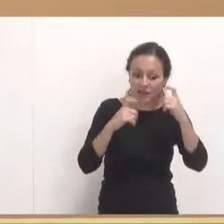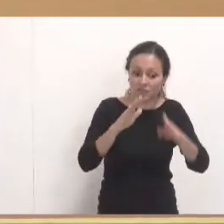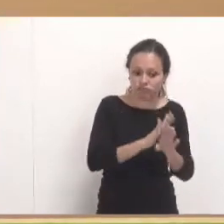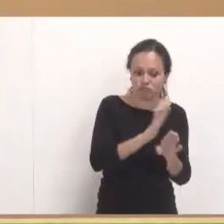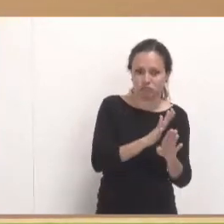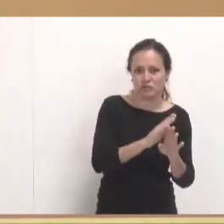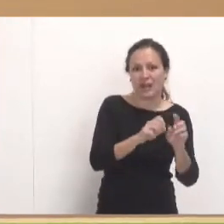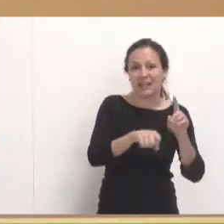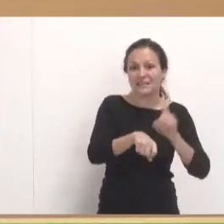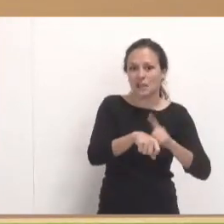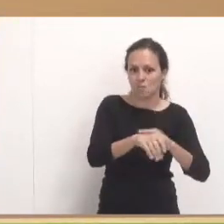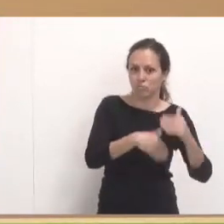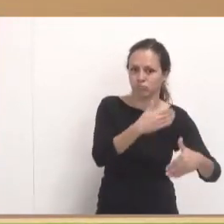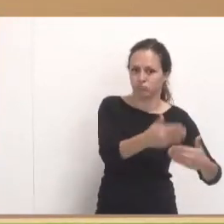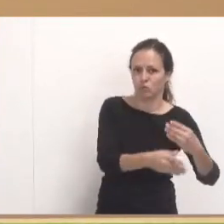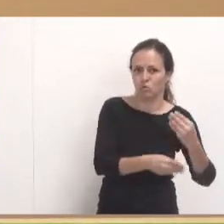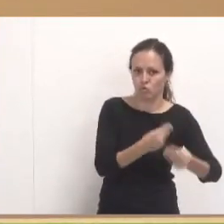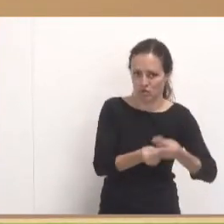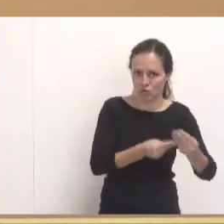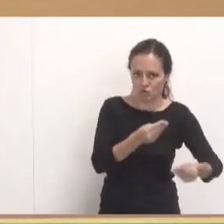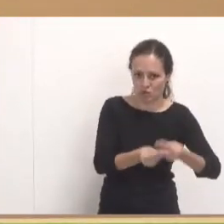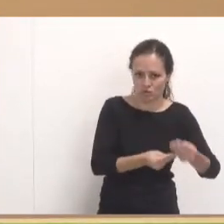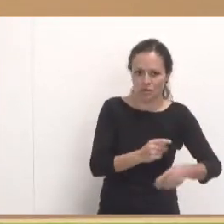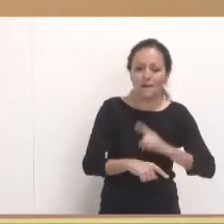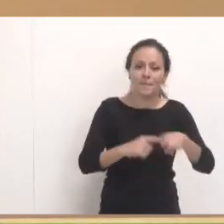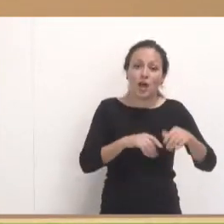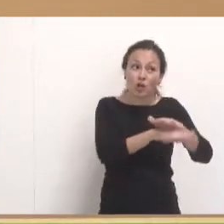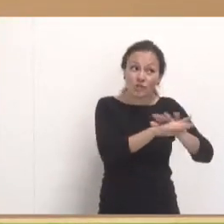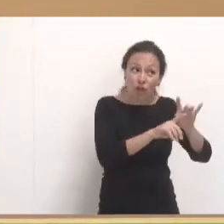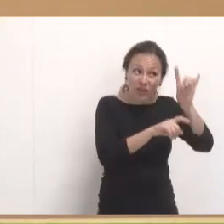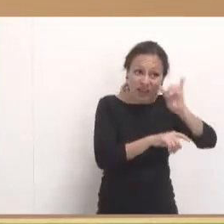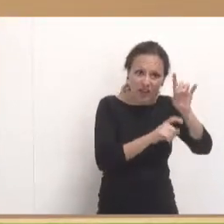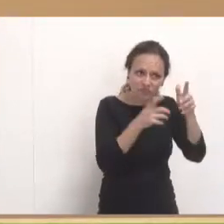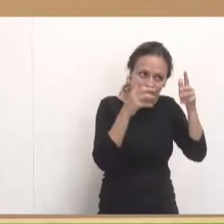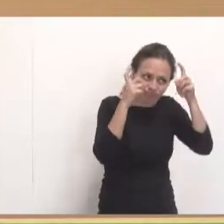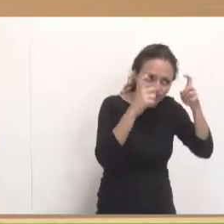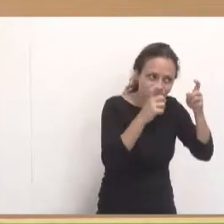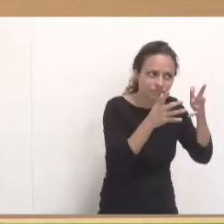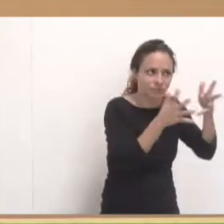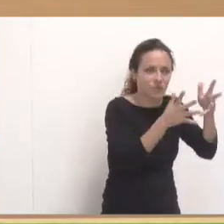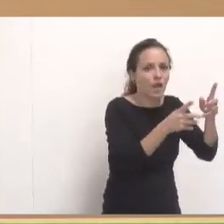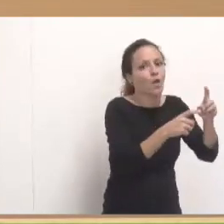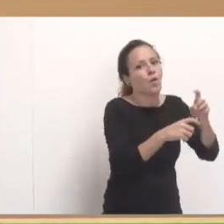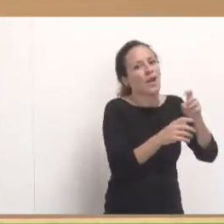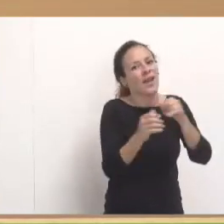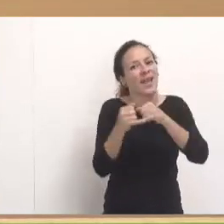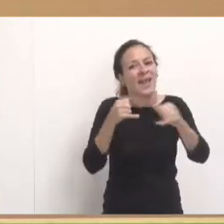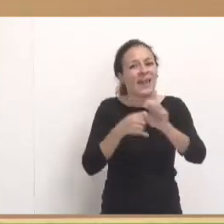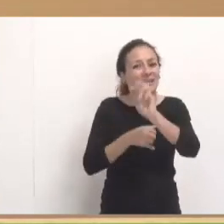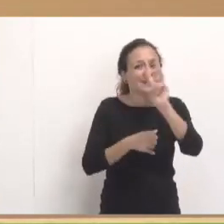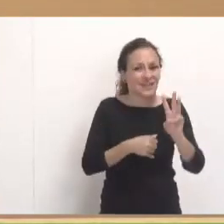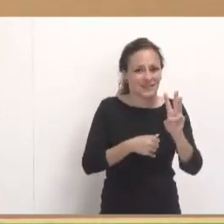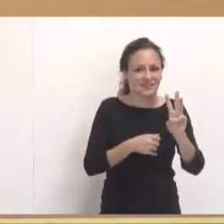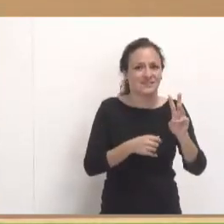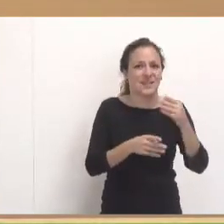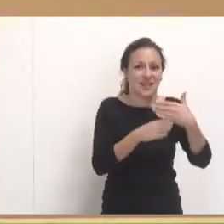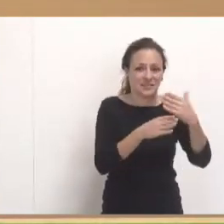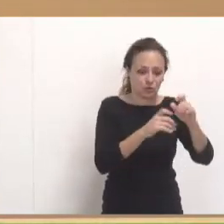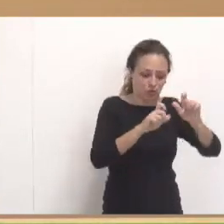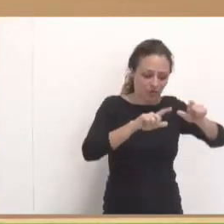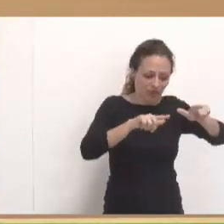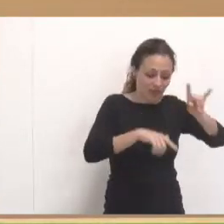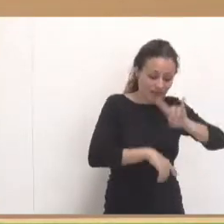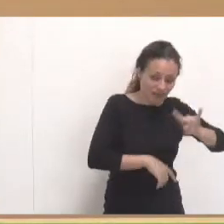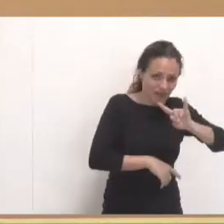el tiempo. Instar al Gobierno de Canarias para que modifique la redacción del Eje 3 del Plan Integral de Residuos de Canarias, PIRCAN, aumentar la